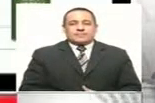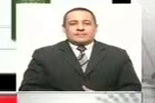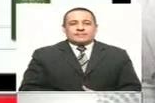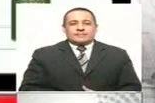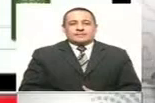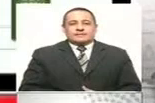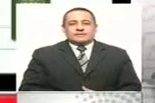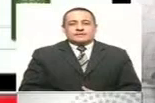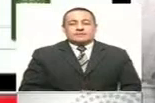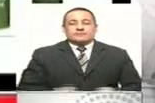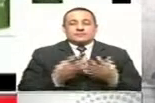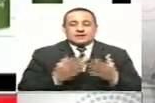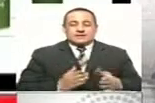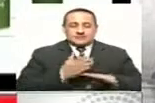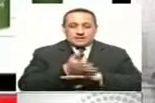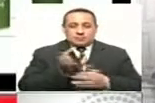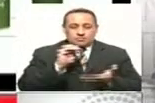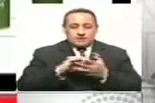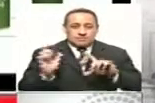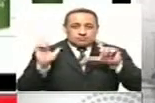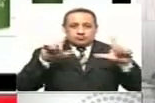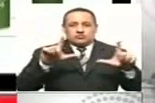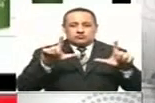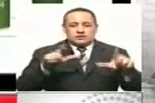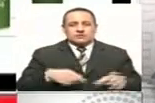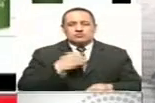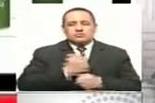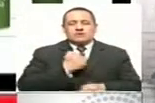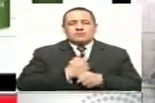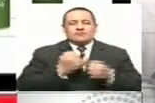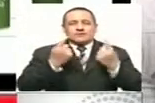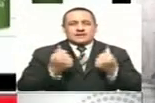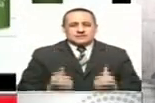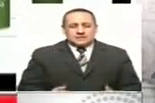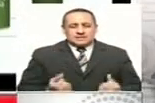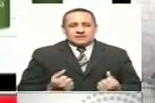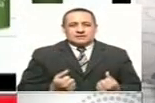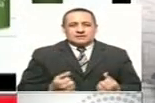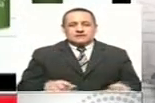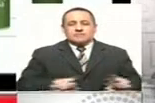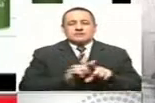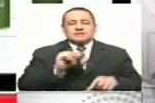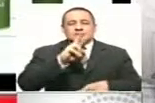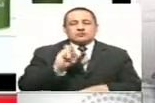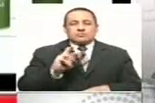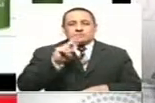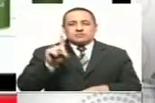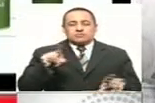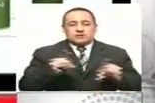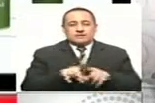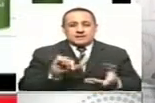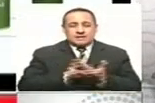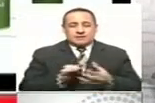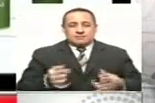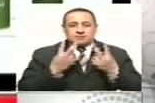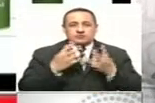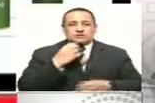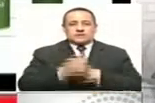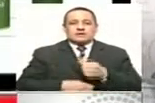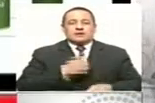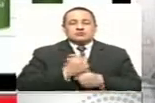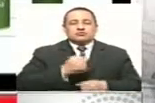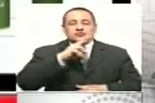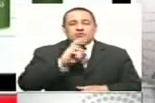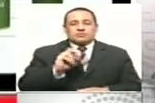Entonces, pasamos a la siguiente. Sí, eso es la ejecución financiera en 2021. A lo que vamos del año del